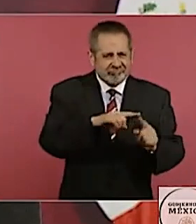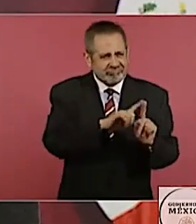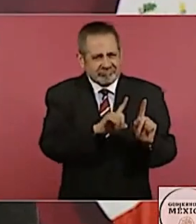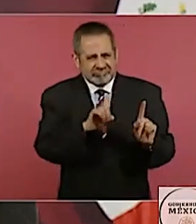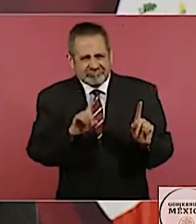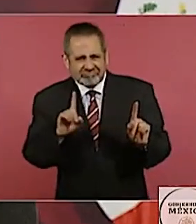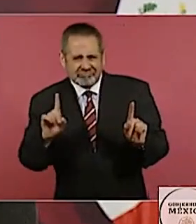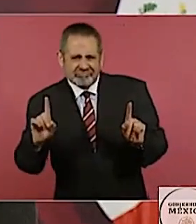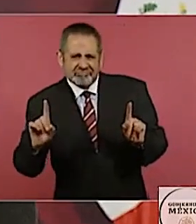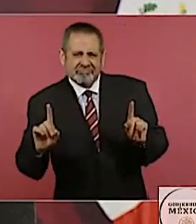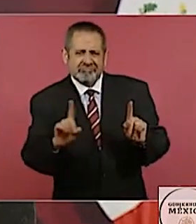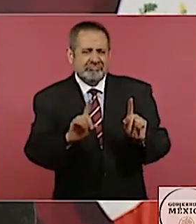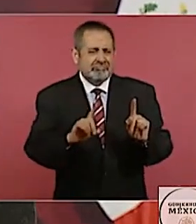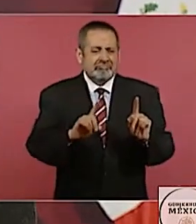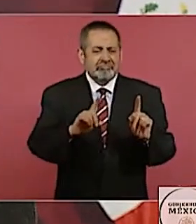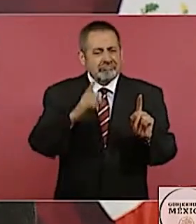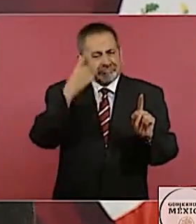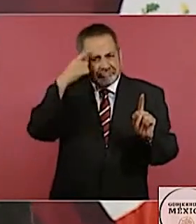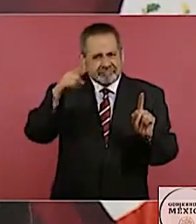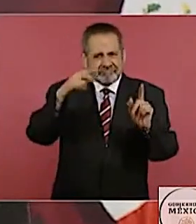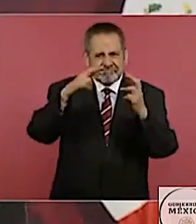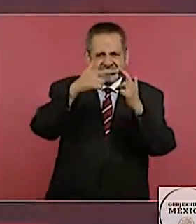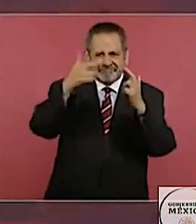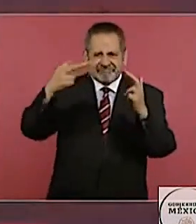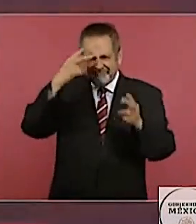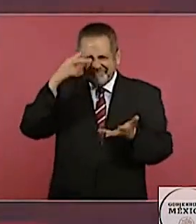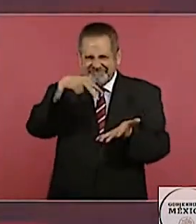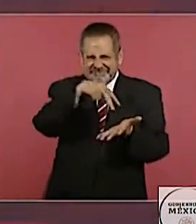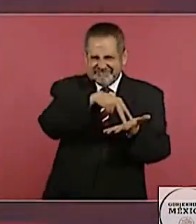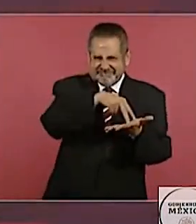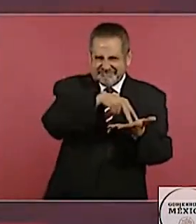de la Comisión Federal de Electricidad